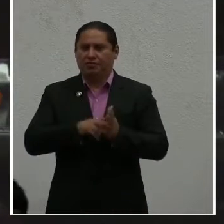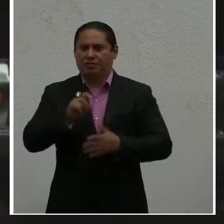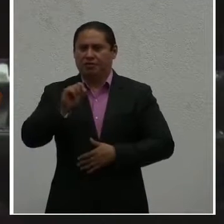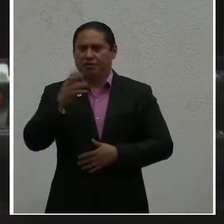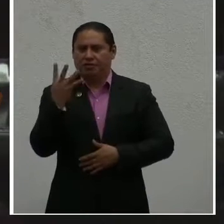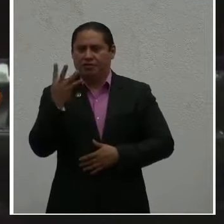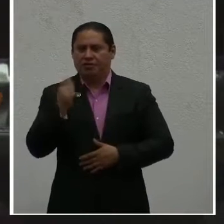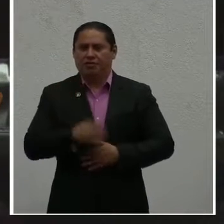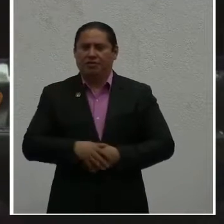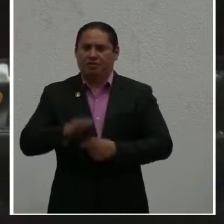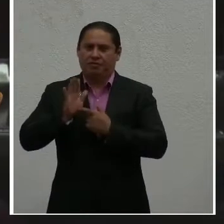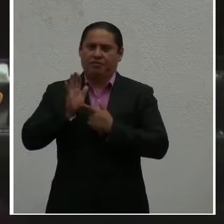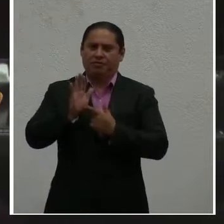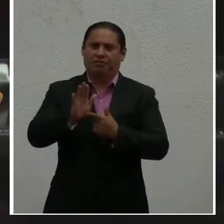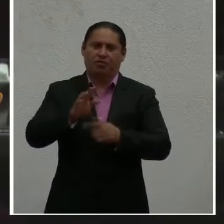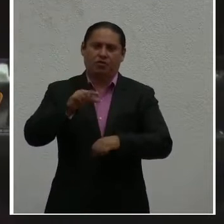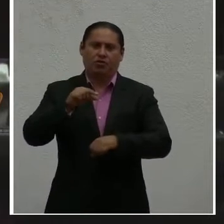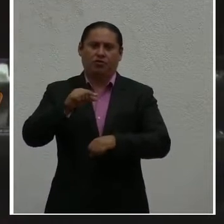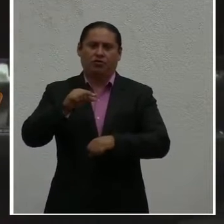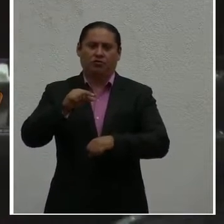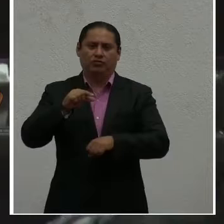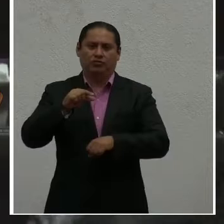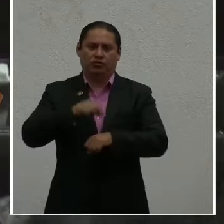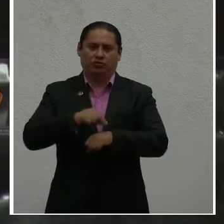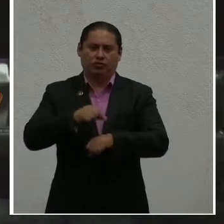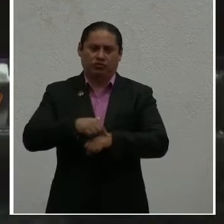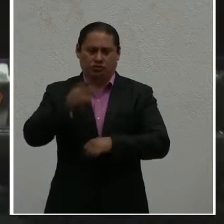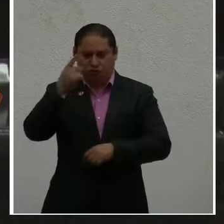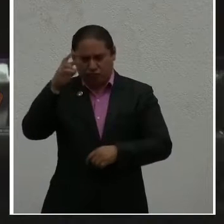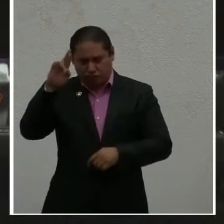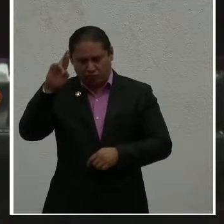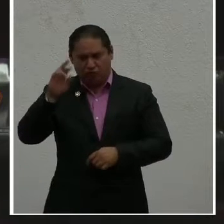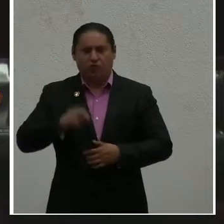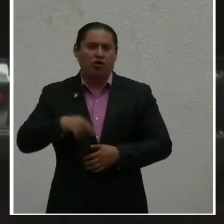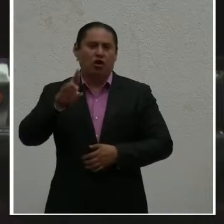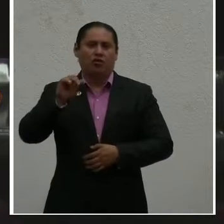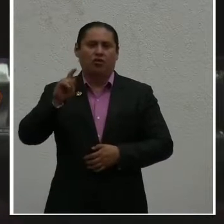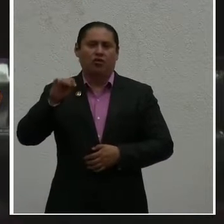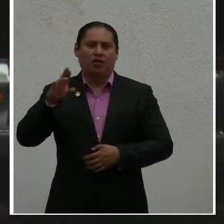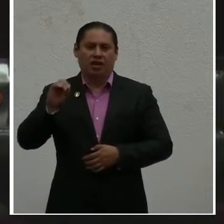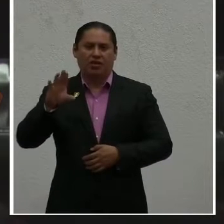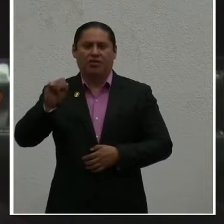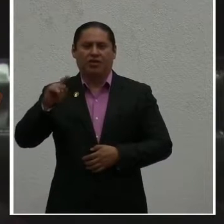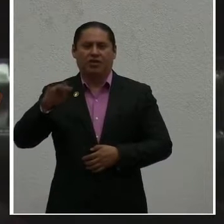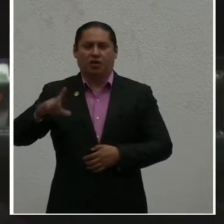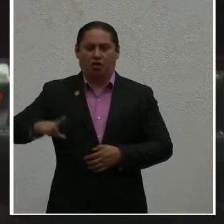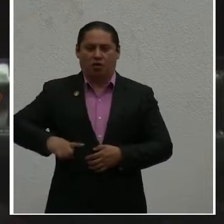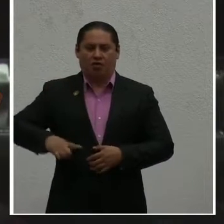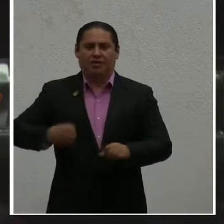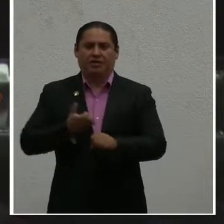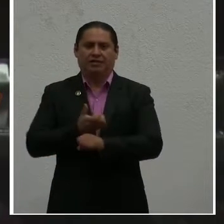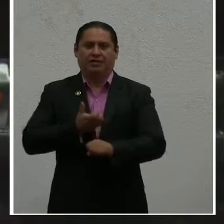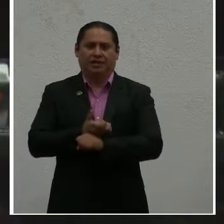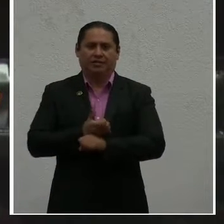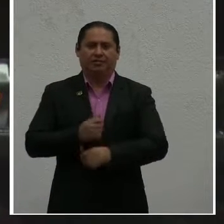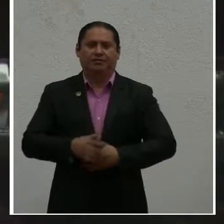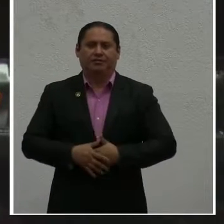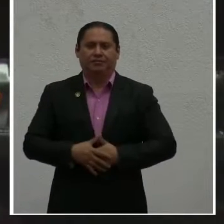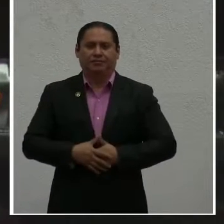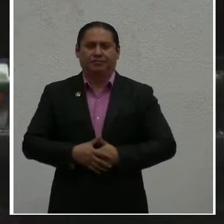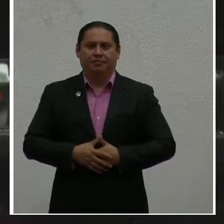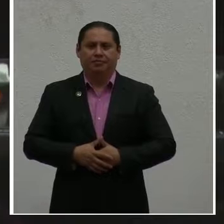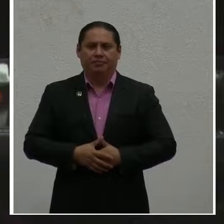2019-2024, presentado por el doctor Rutilio Escandón Cadenas, gobernador del estado de Chiapas.